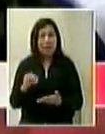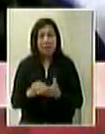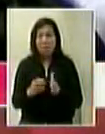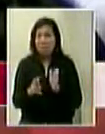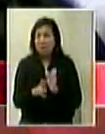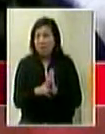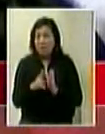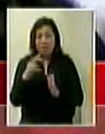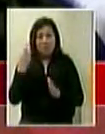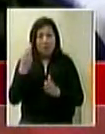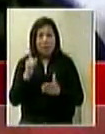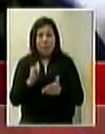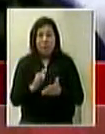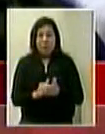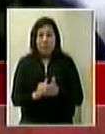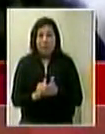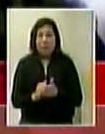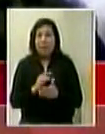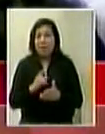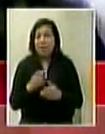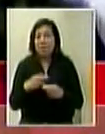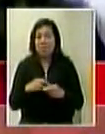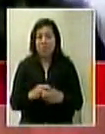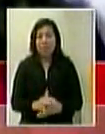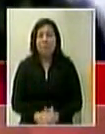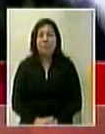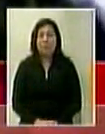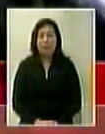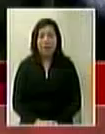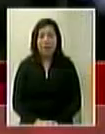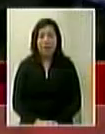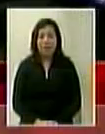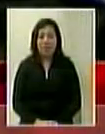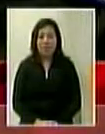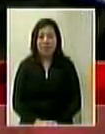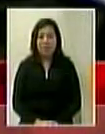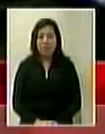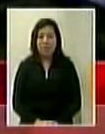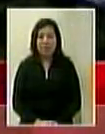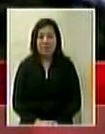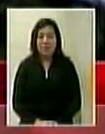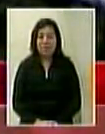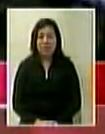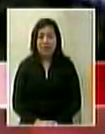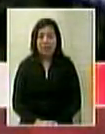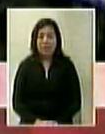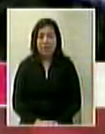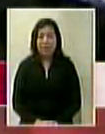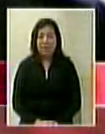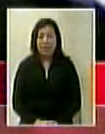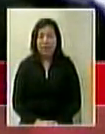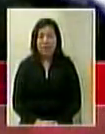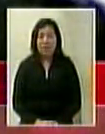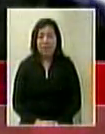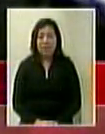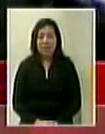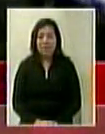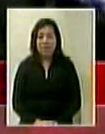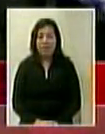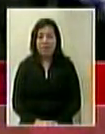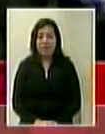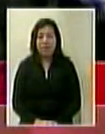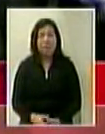voluntad política de apuntalar la autoridad penitenciaria, pasando por encima, pues,